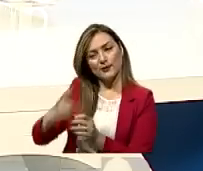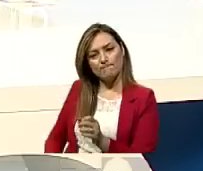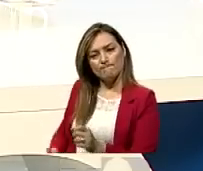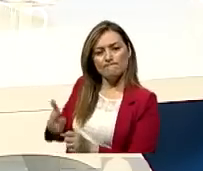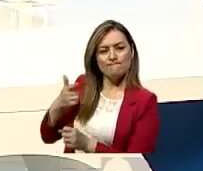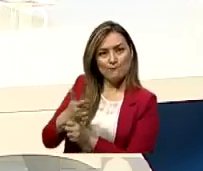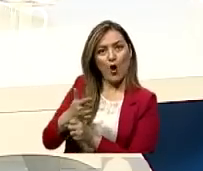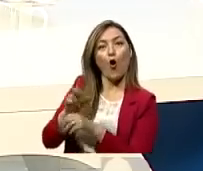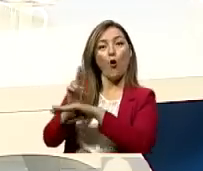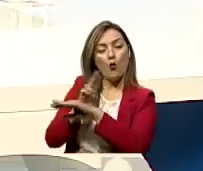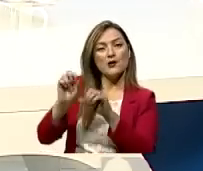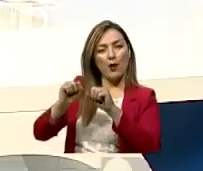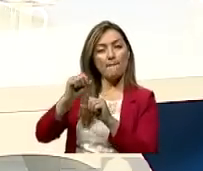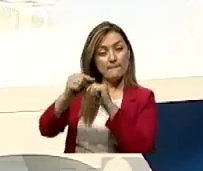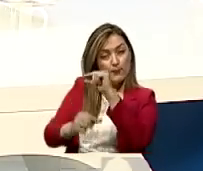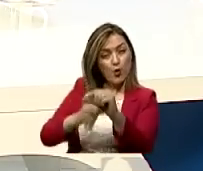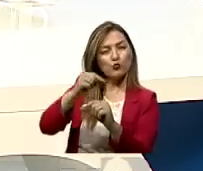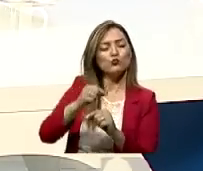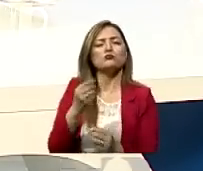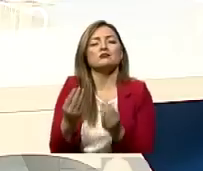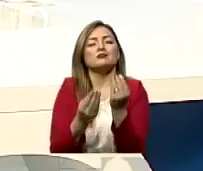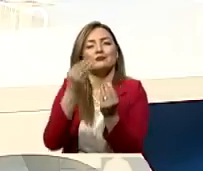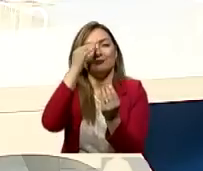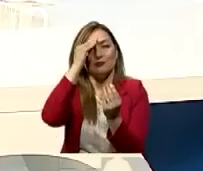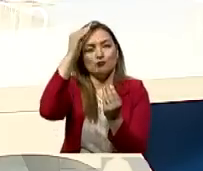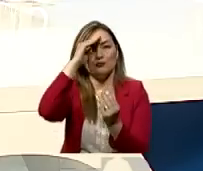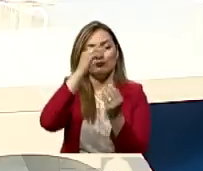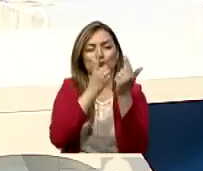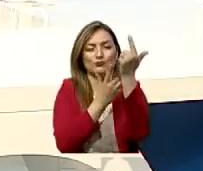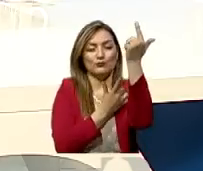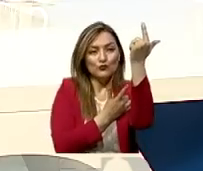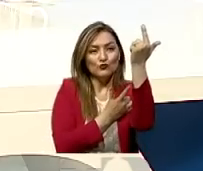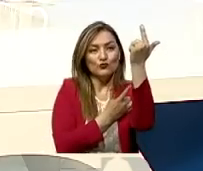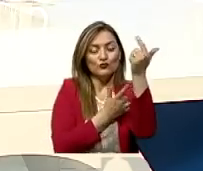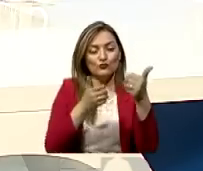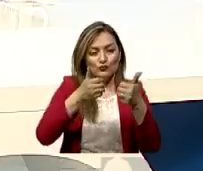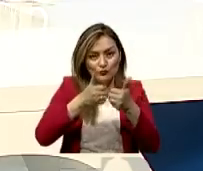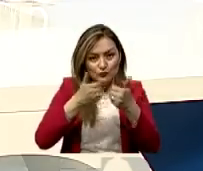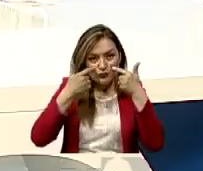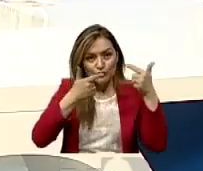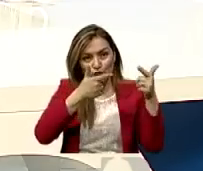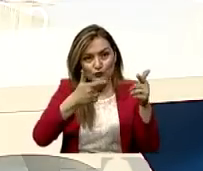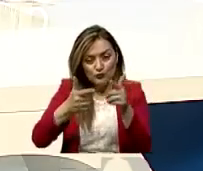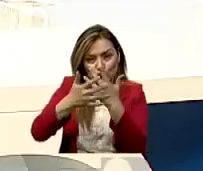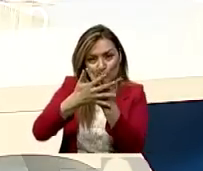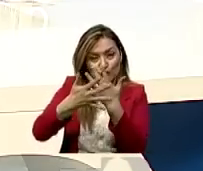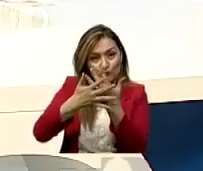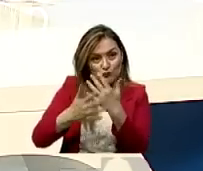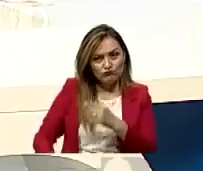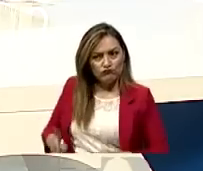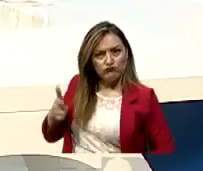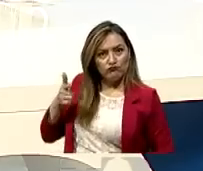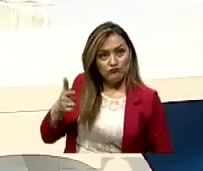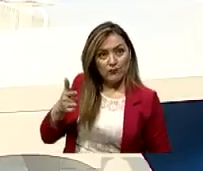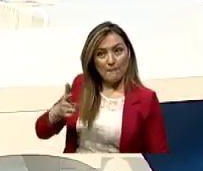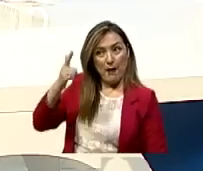enfoca principalmente en cómo la policía, fuerzas armadas y el cuerpo de vigilancia penitenciaria podrán usar la fuerza e incluso